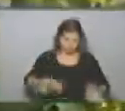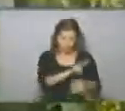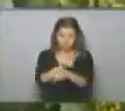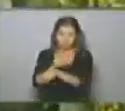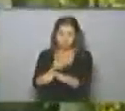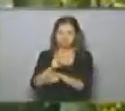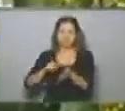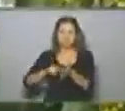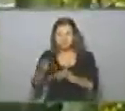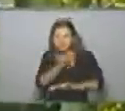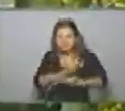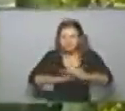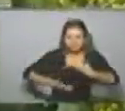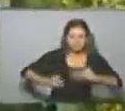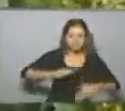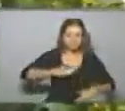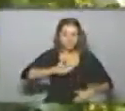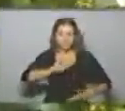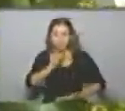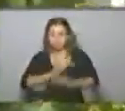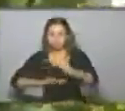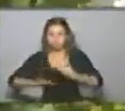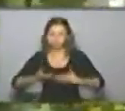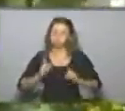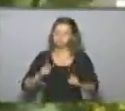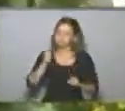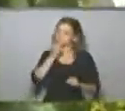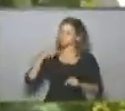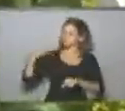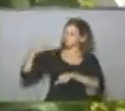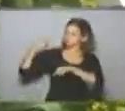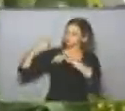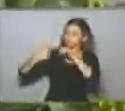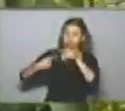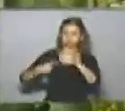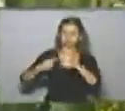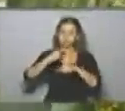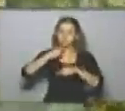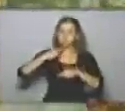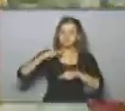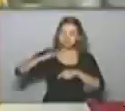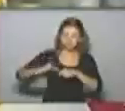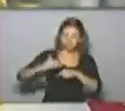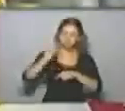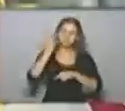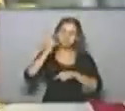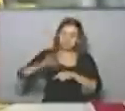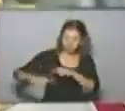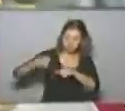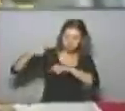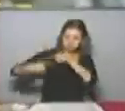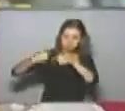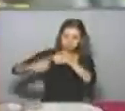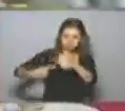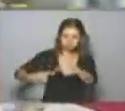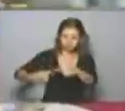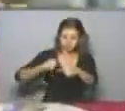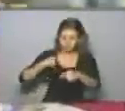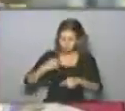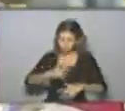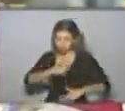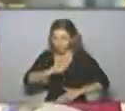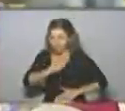una cuestión también de responsabilidad entre generaciones. Es decir, si tenemos hijos, si tenemos nietos, no es cierto que los queremos si